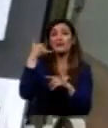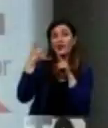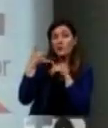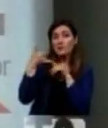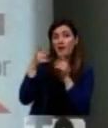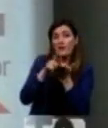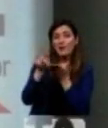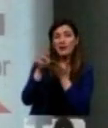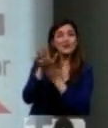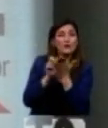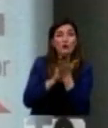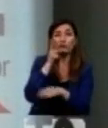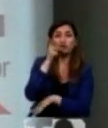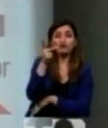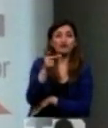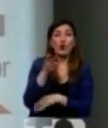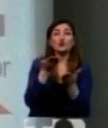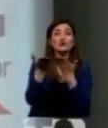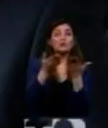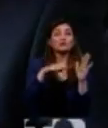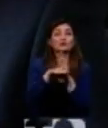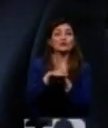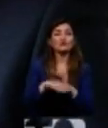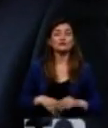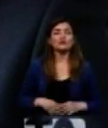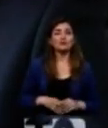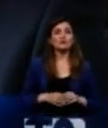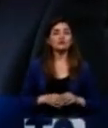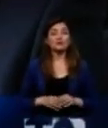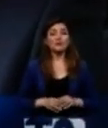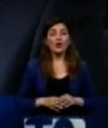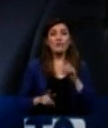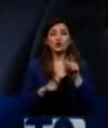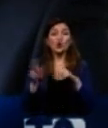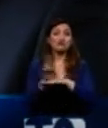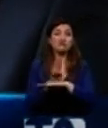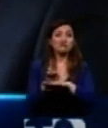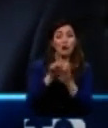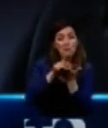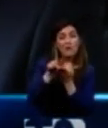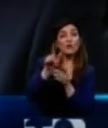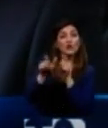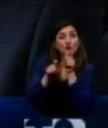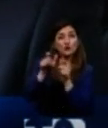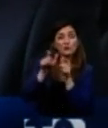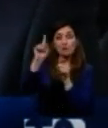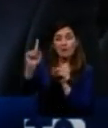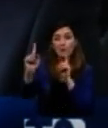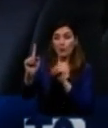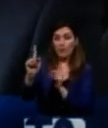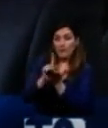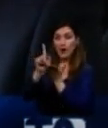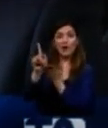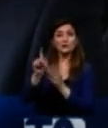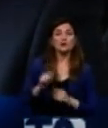electrónico, pues no es un proyecto público, sino un servicio bancario. Las personas lo van a poder utilizar en lo que se llama pagos de persona a persona y para